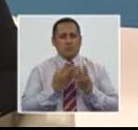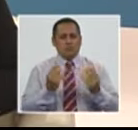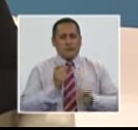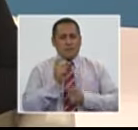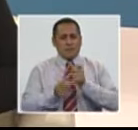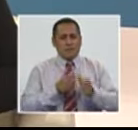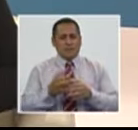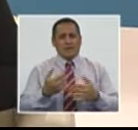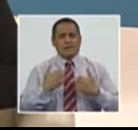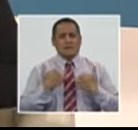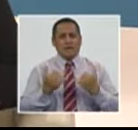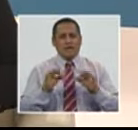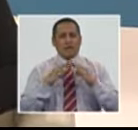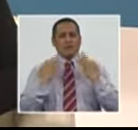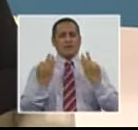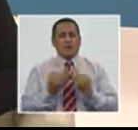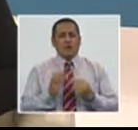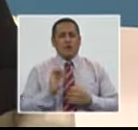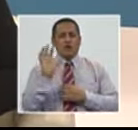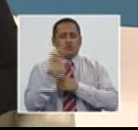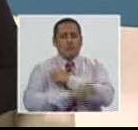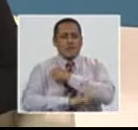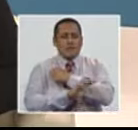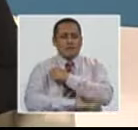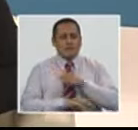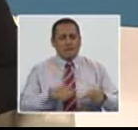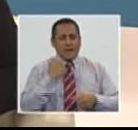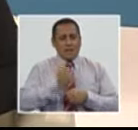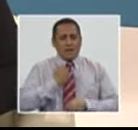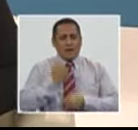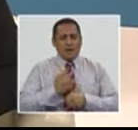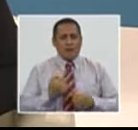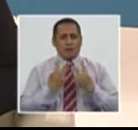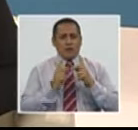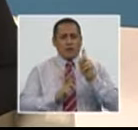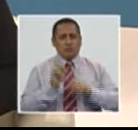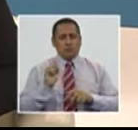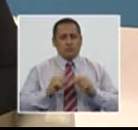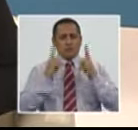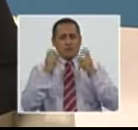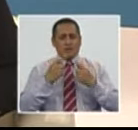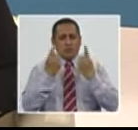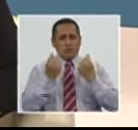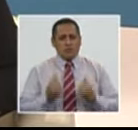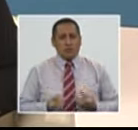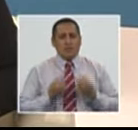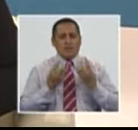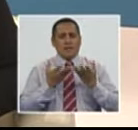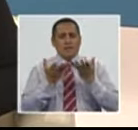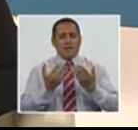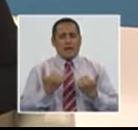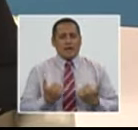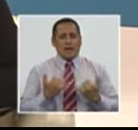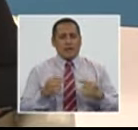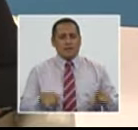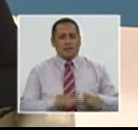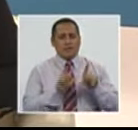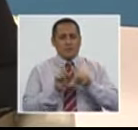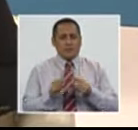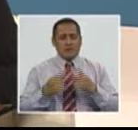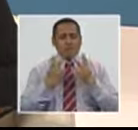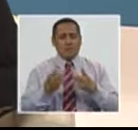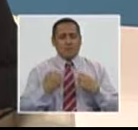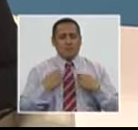porque hay mucha gente que tiene familiares en el exterior que trabajan no por algún tema también económico para mandar acá y a veces